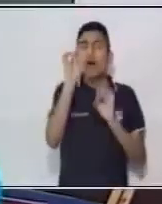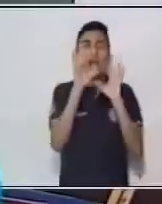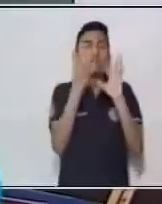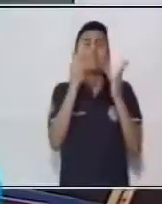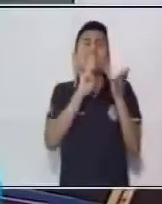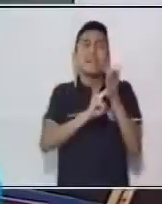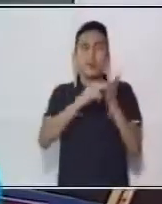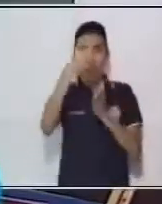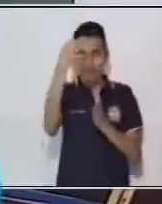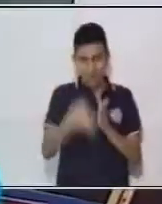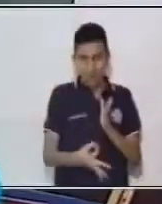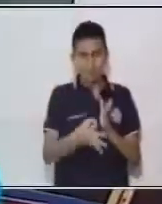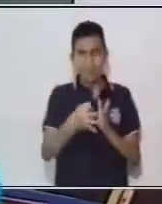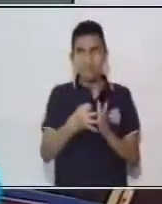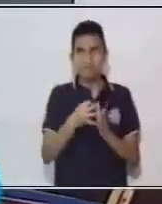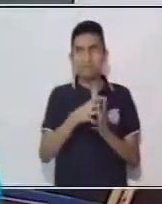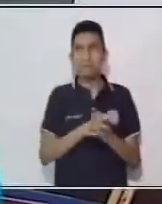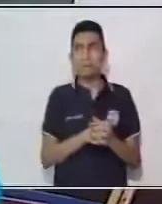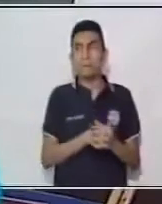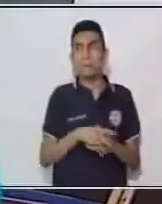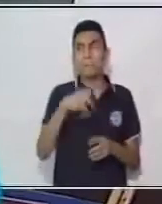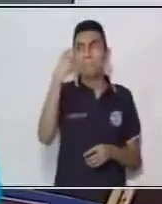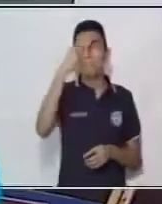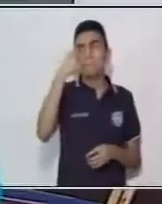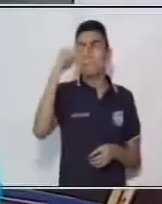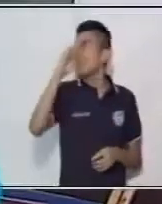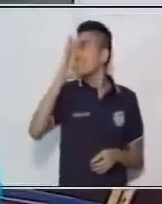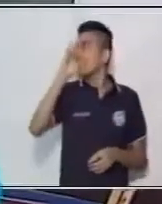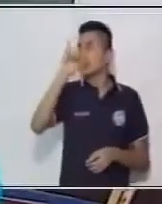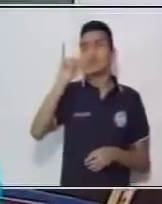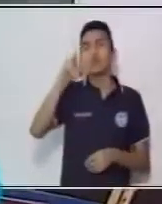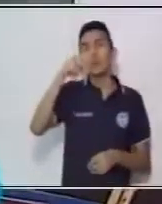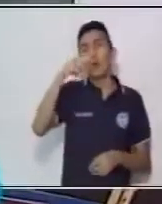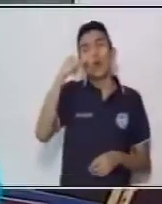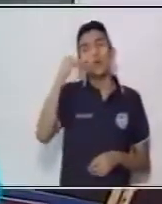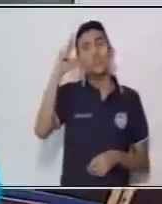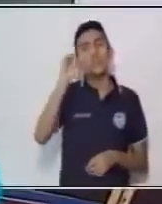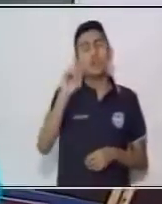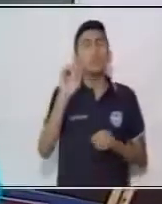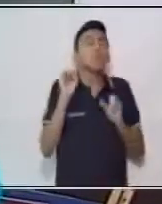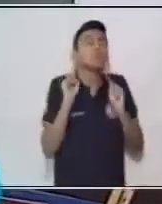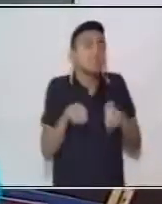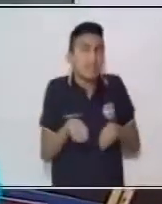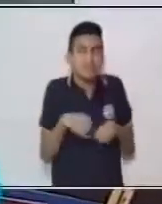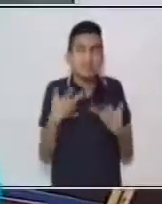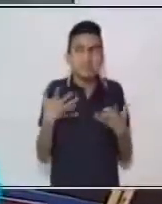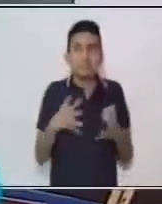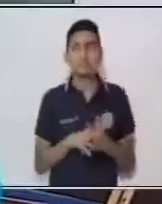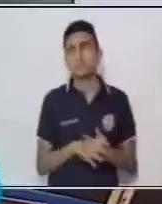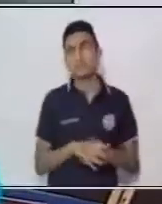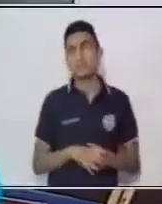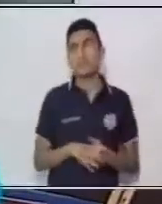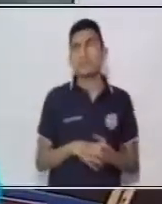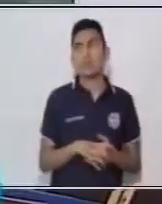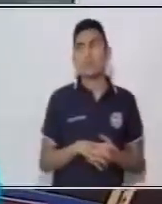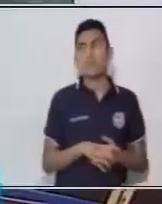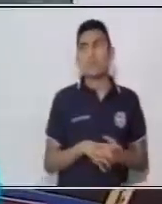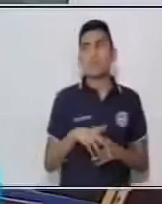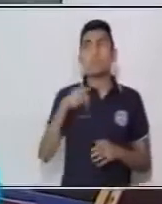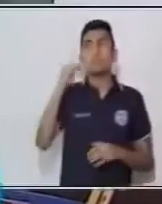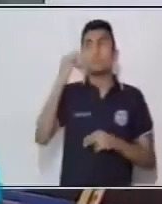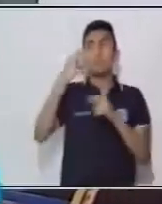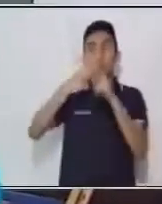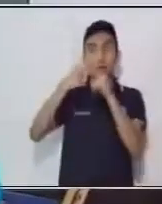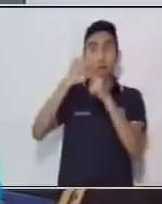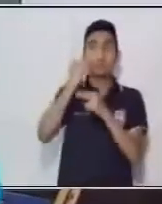hablando, el subjuntivo es una posibilidad. Ahora vamos a hablar del imperativo. Y el